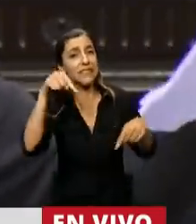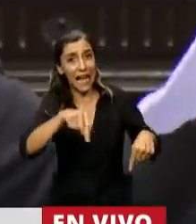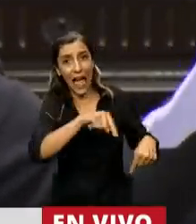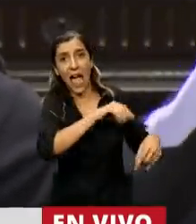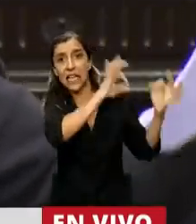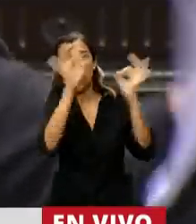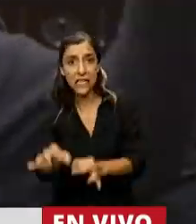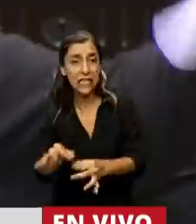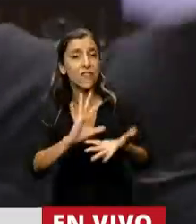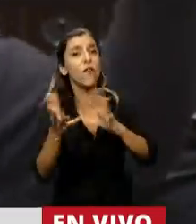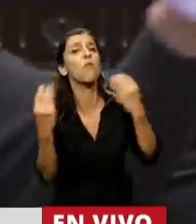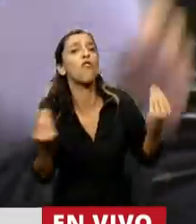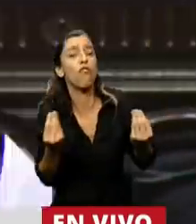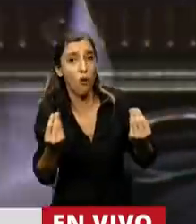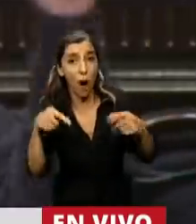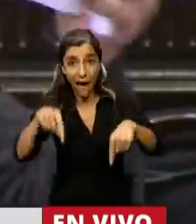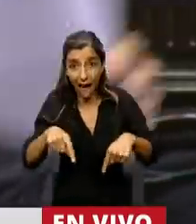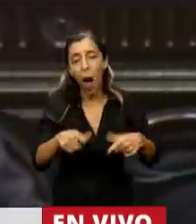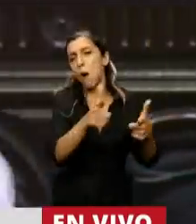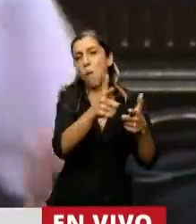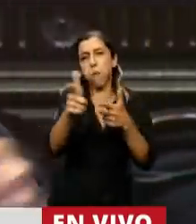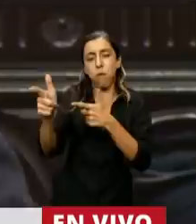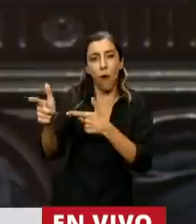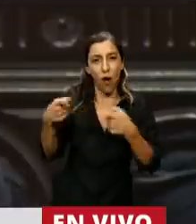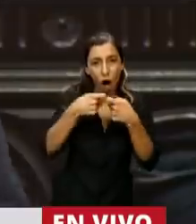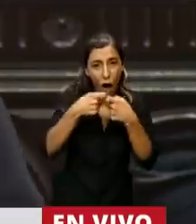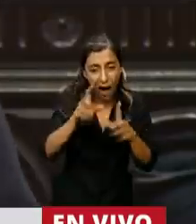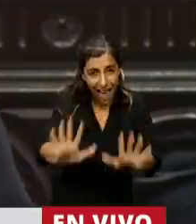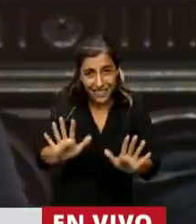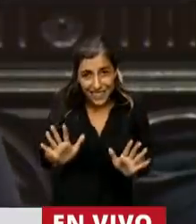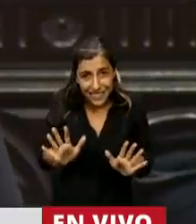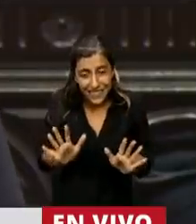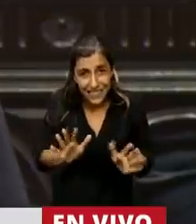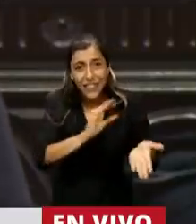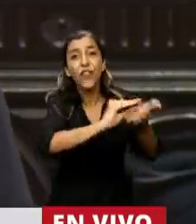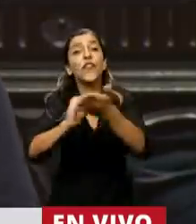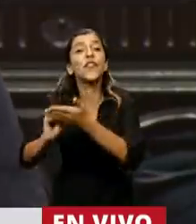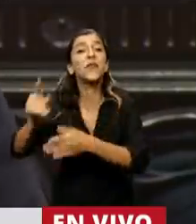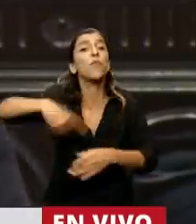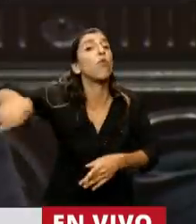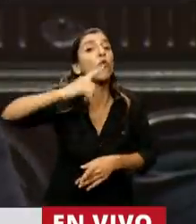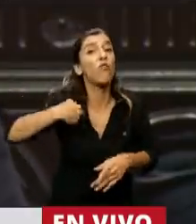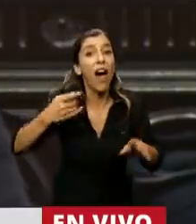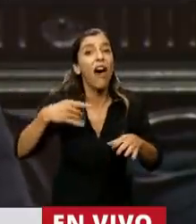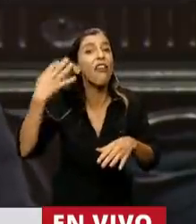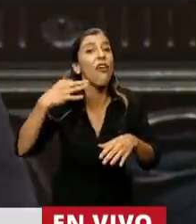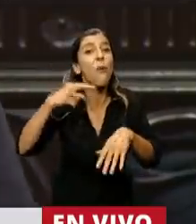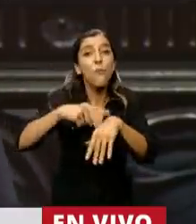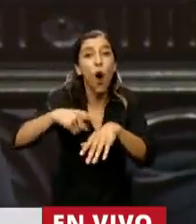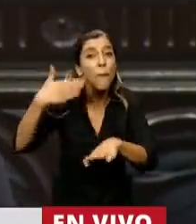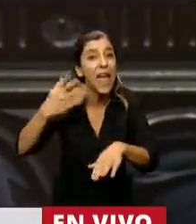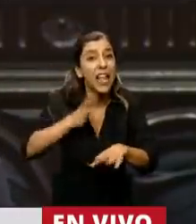manera con una lluvia de balas de gomas diputados y diputadas estaba en la enfermería mientras la sesión seguía acá